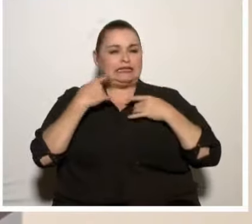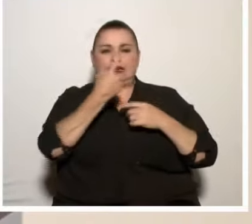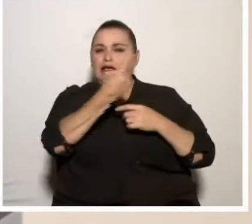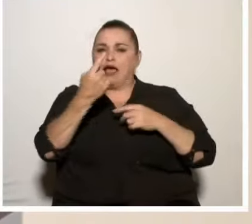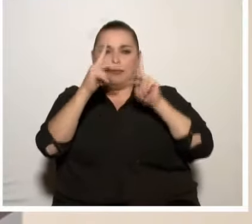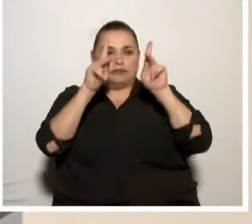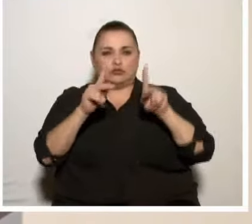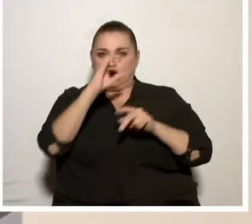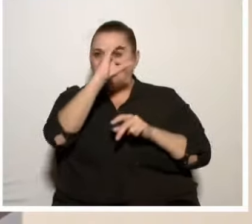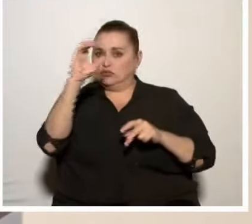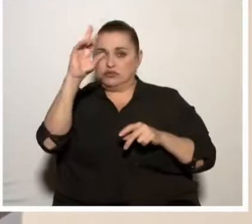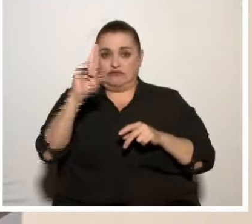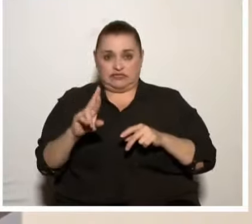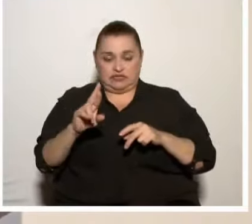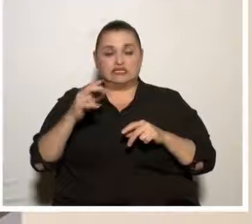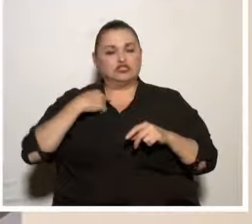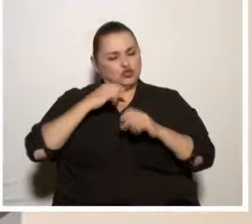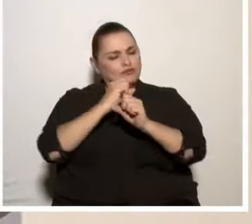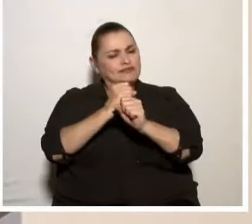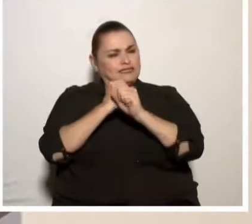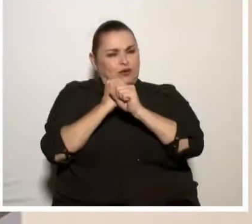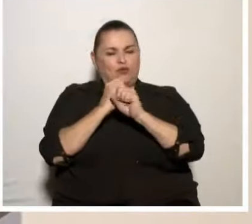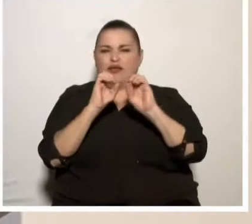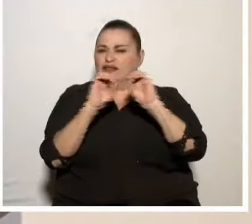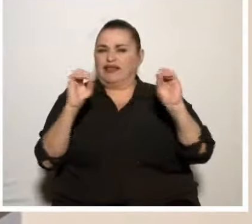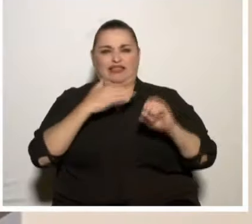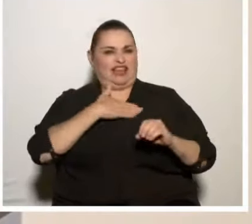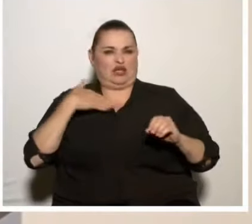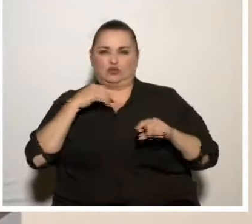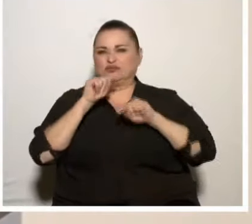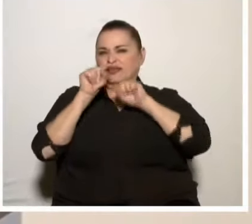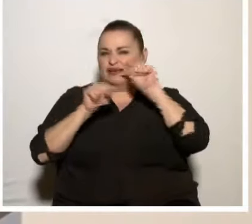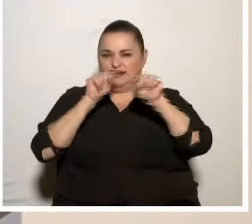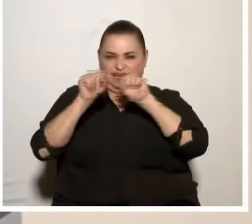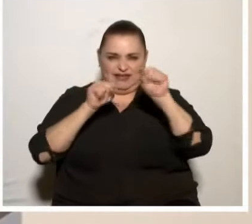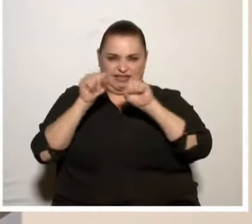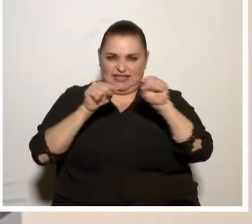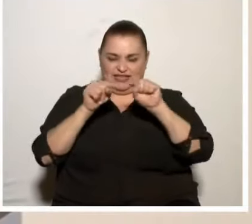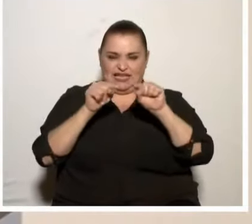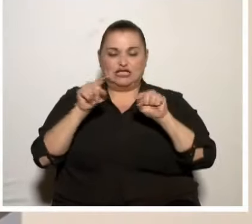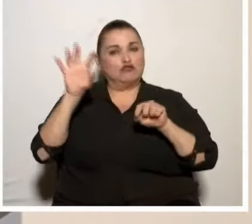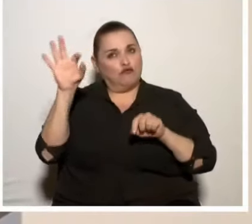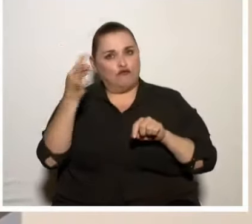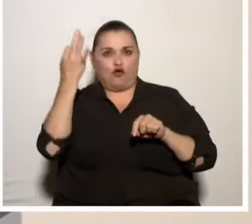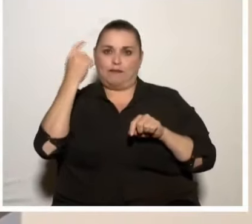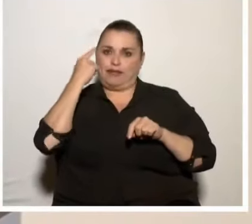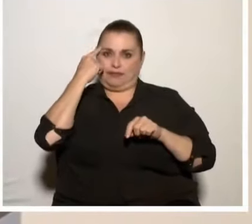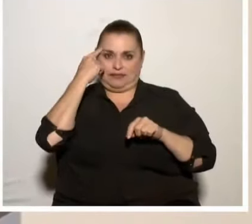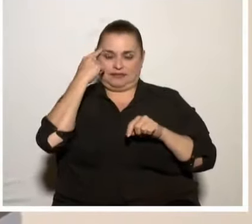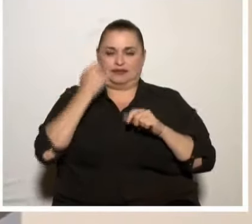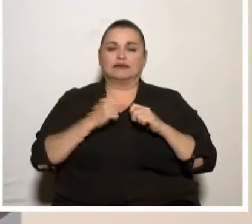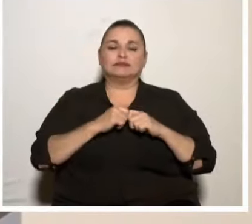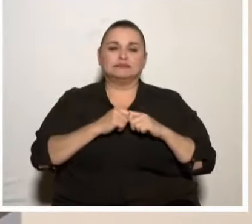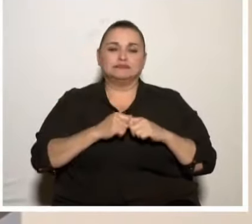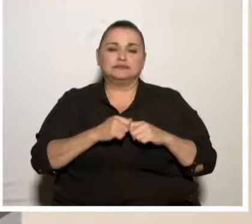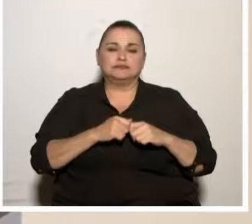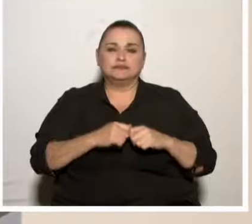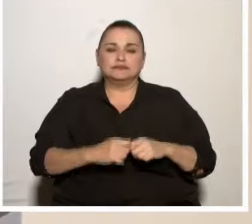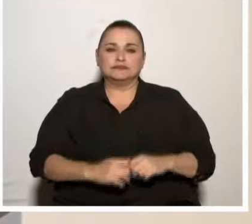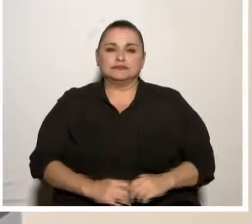costarricense, porque estoy seguro que a nadie le va a gustar que lo estén criticando por su forma de pensar.